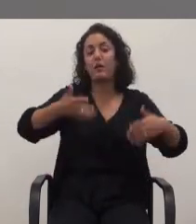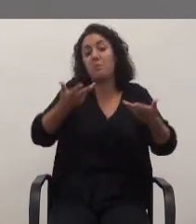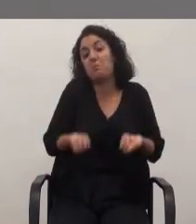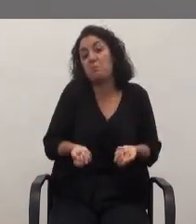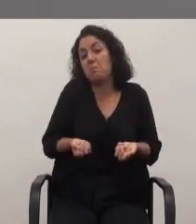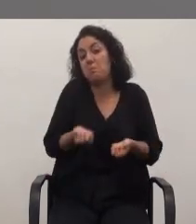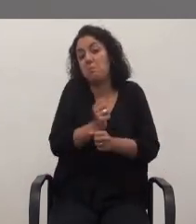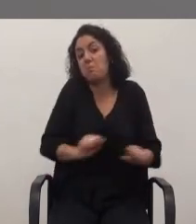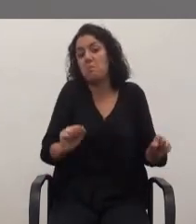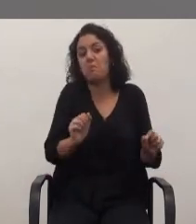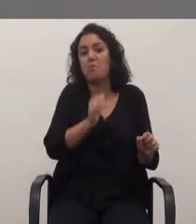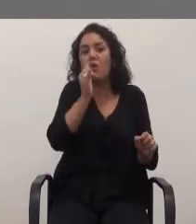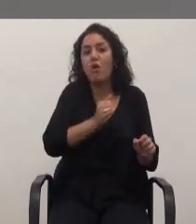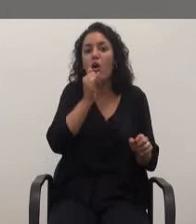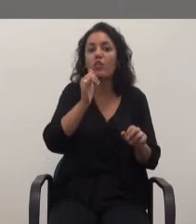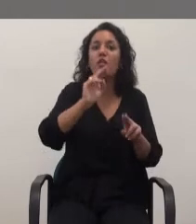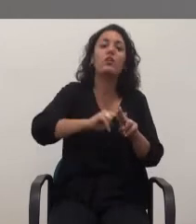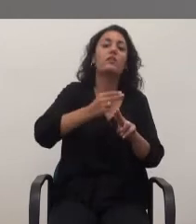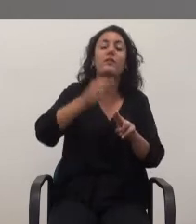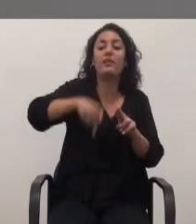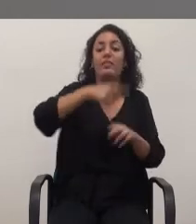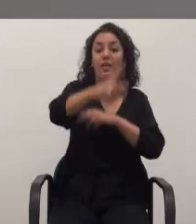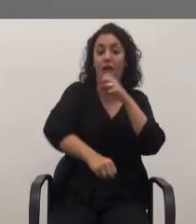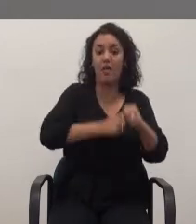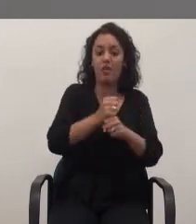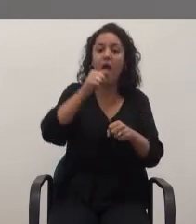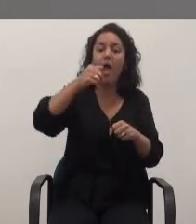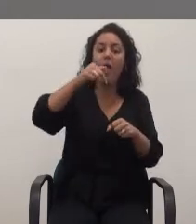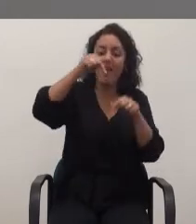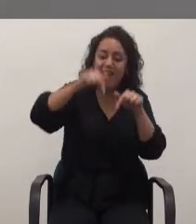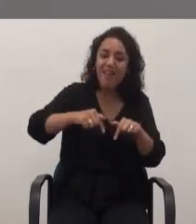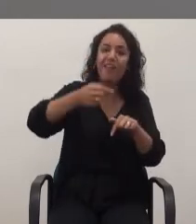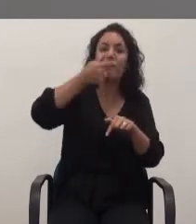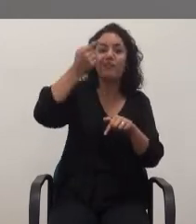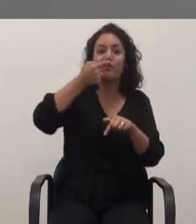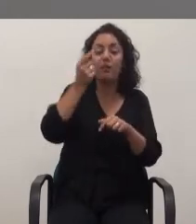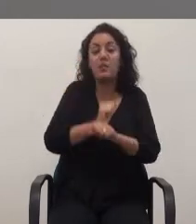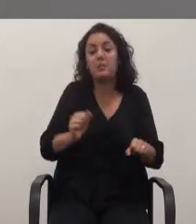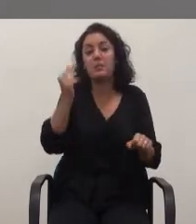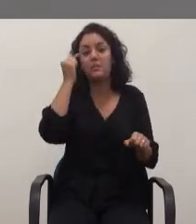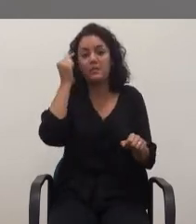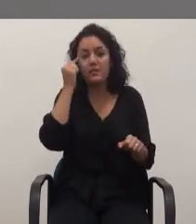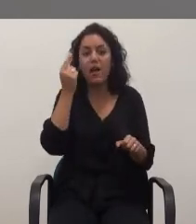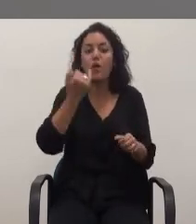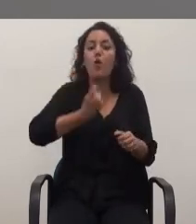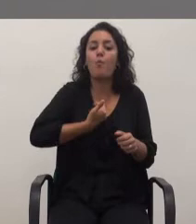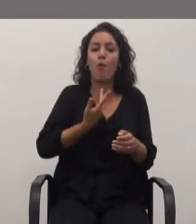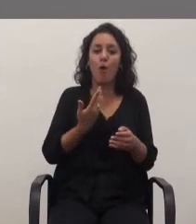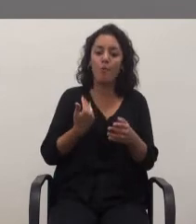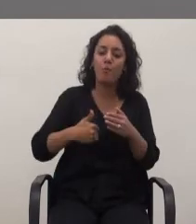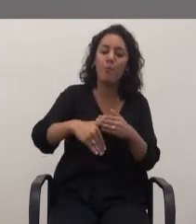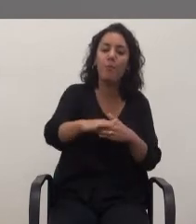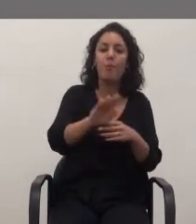de nuevo algunas de las cosas que para este año me parece interesante que podamos pensar y poner a funcionar o darle continuidad.